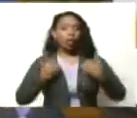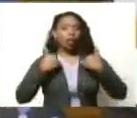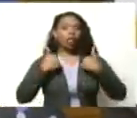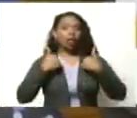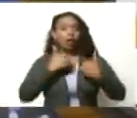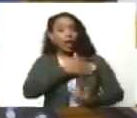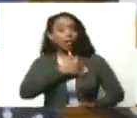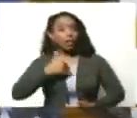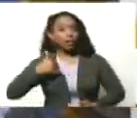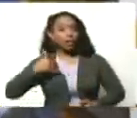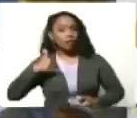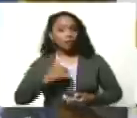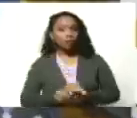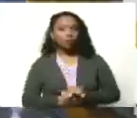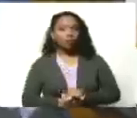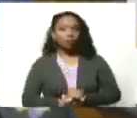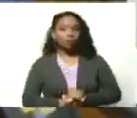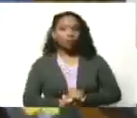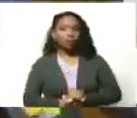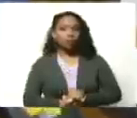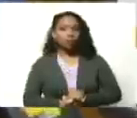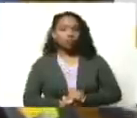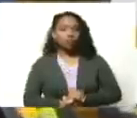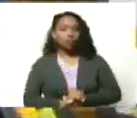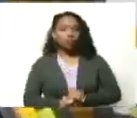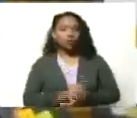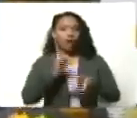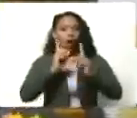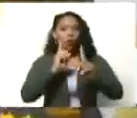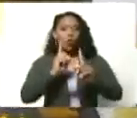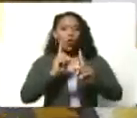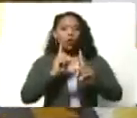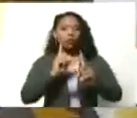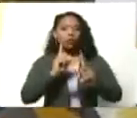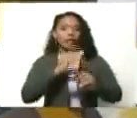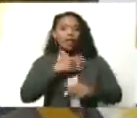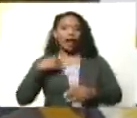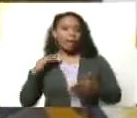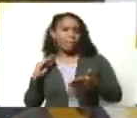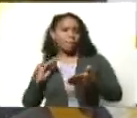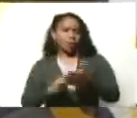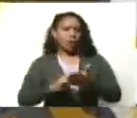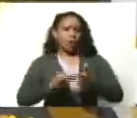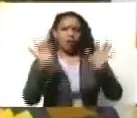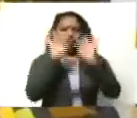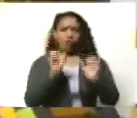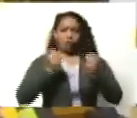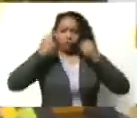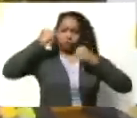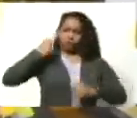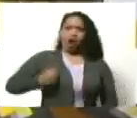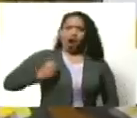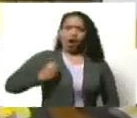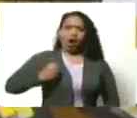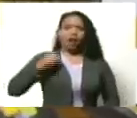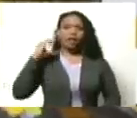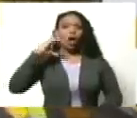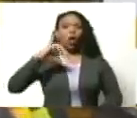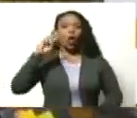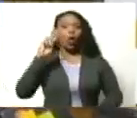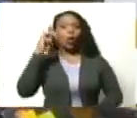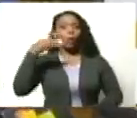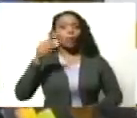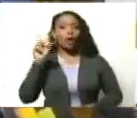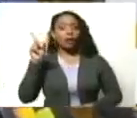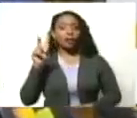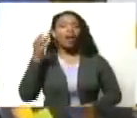deseo y la pretensión de imponer una posición en Copenhague. Ya el